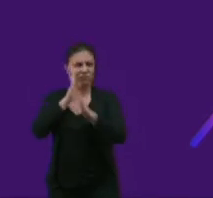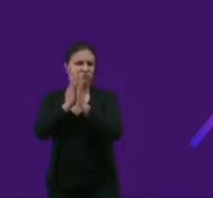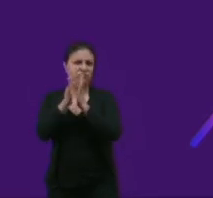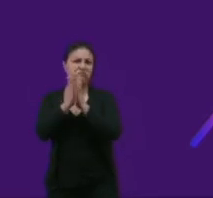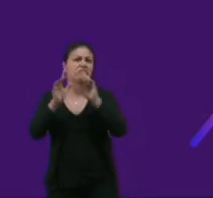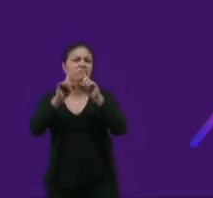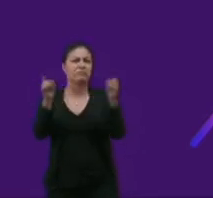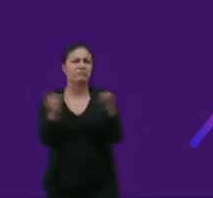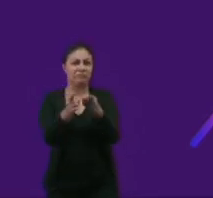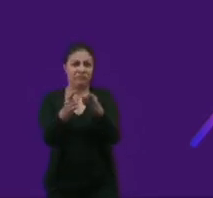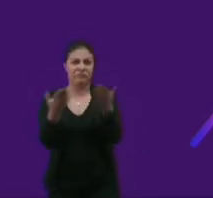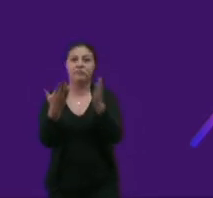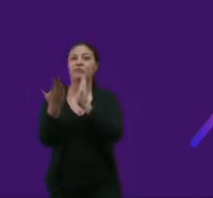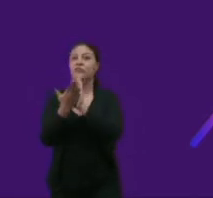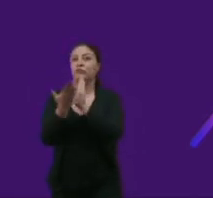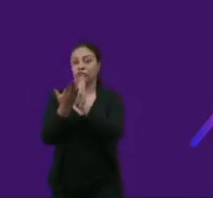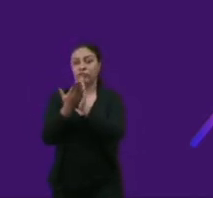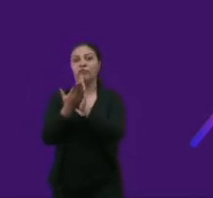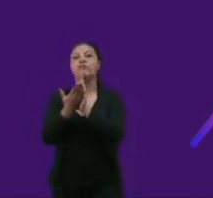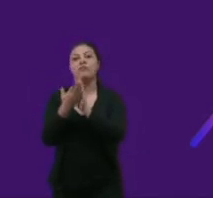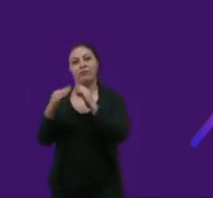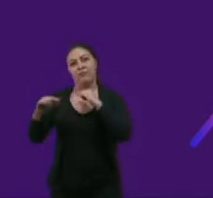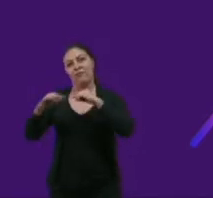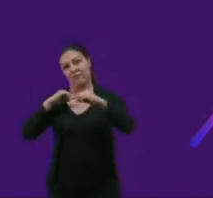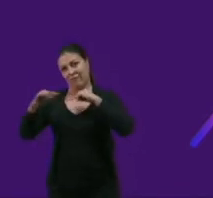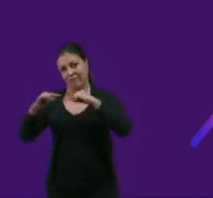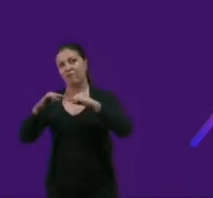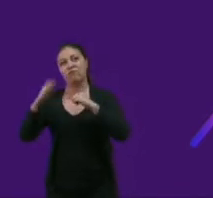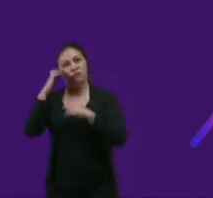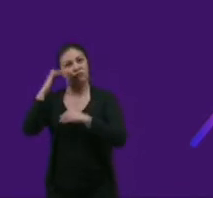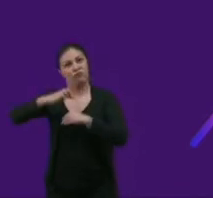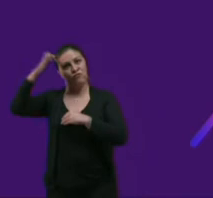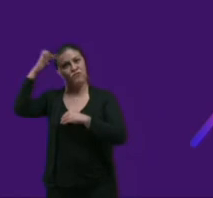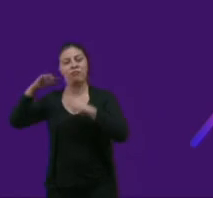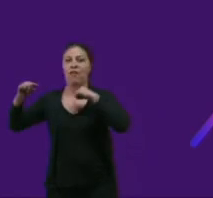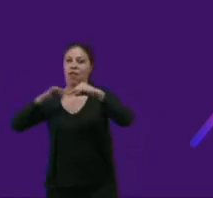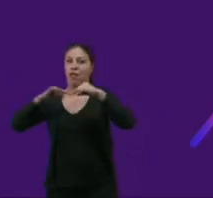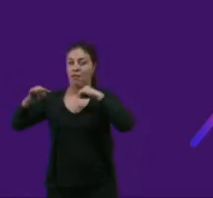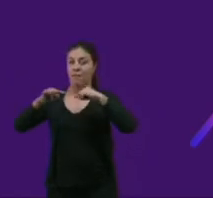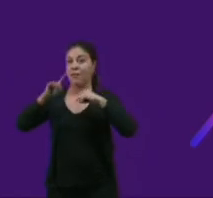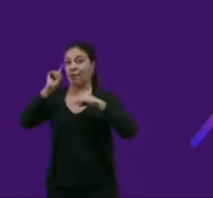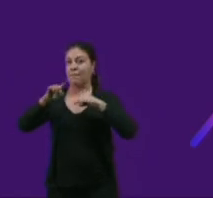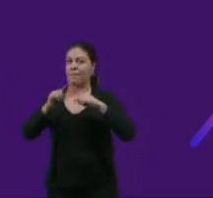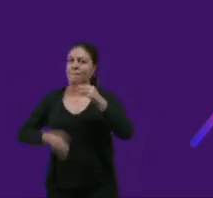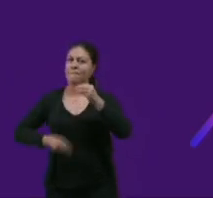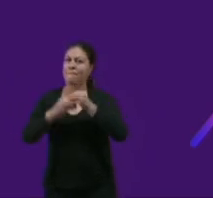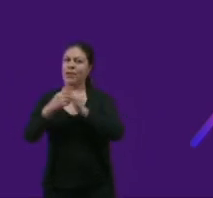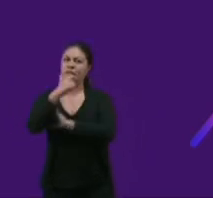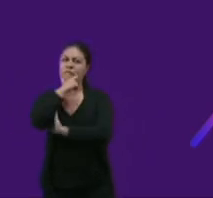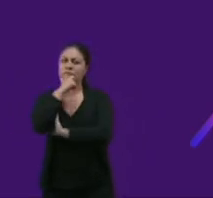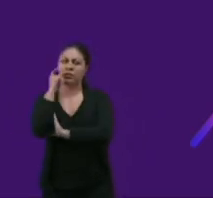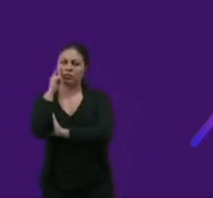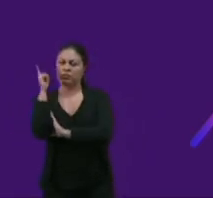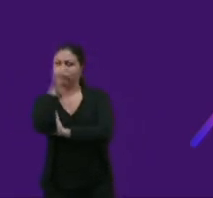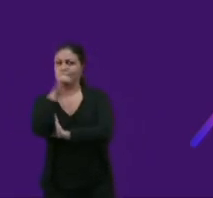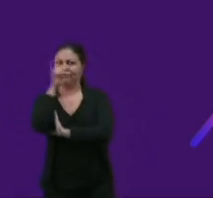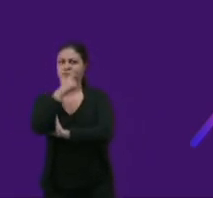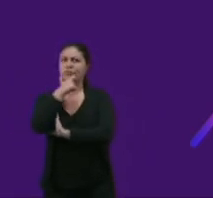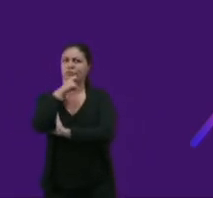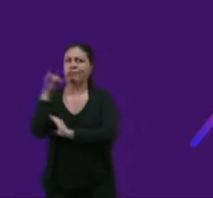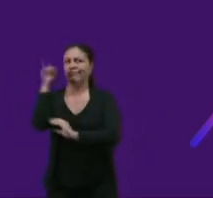estudié en administración y mientras estudiaba administración me di cuenta que todo lo que iba a necesitar